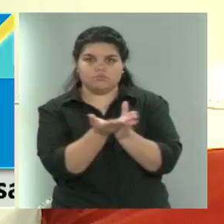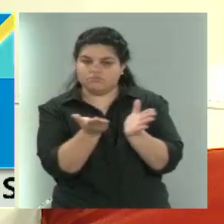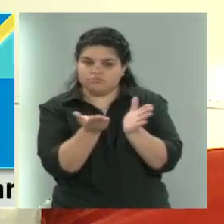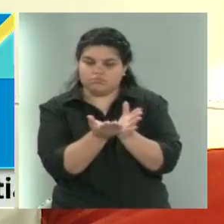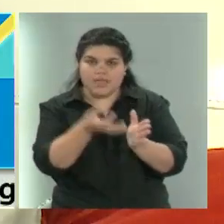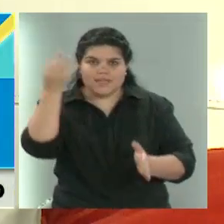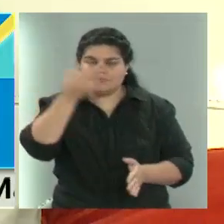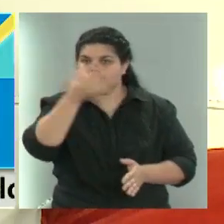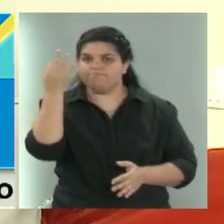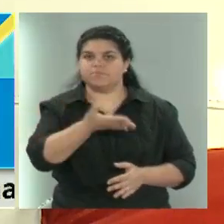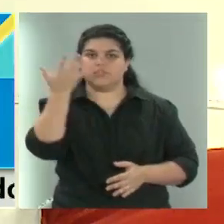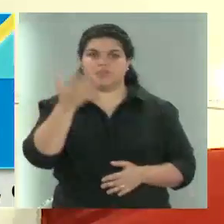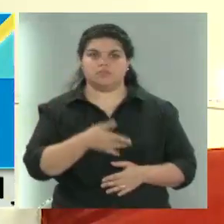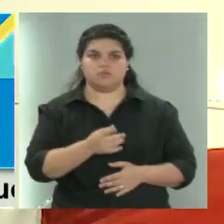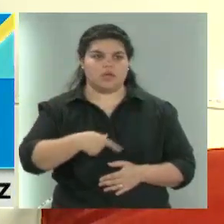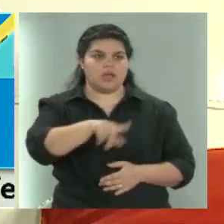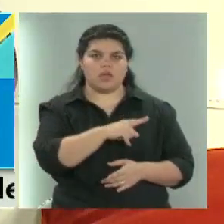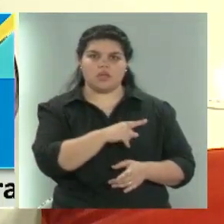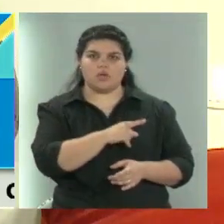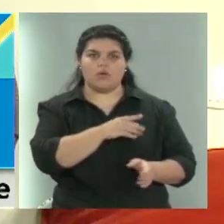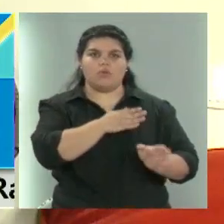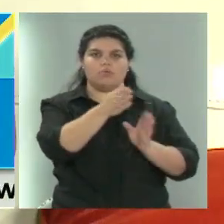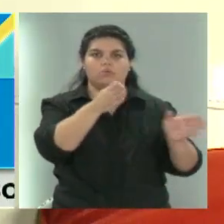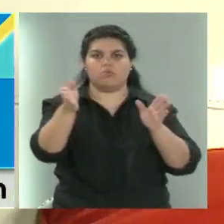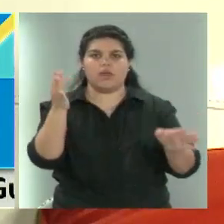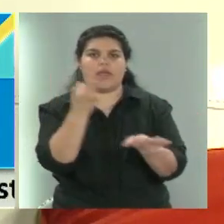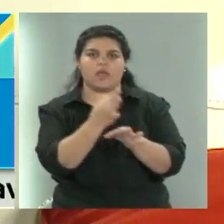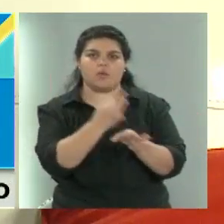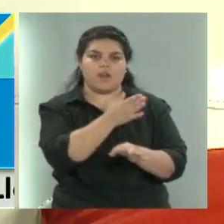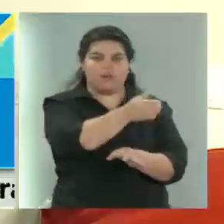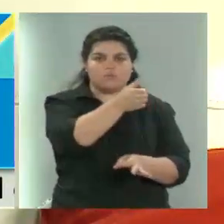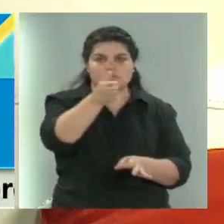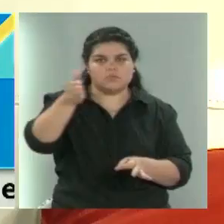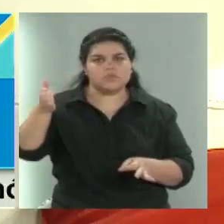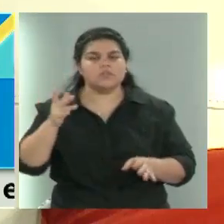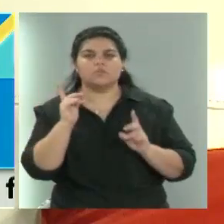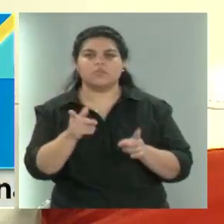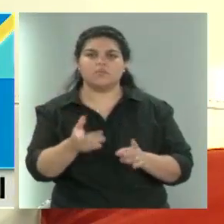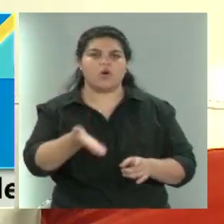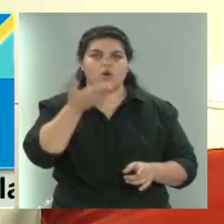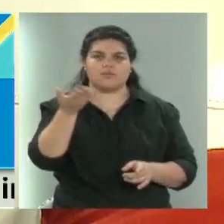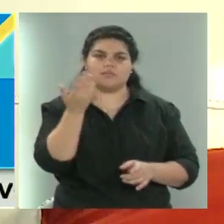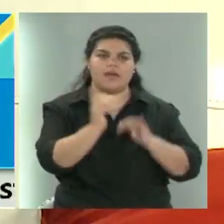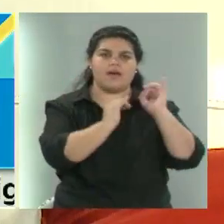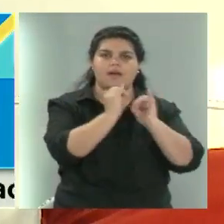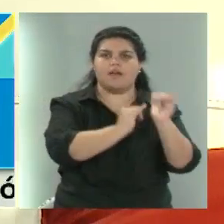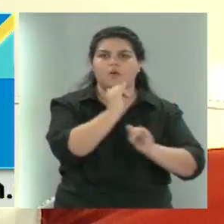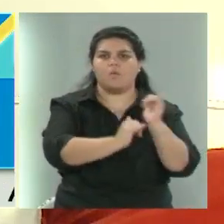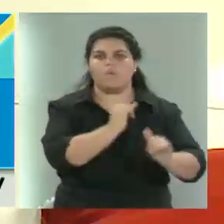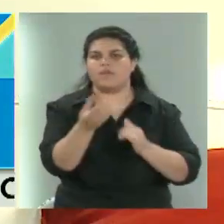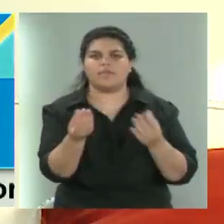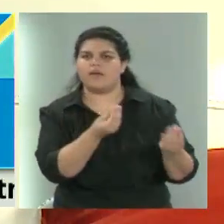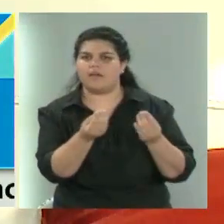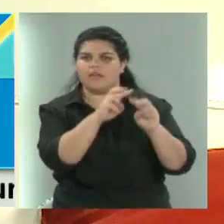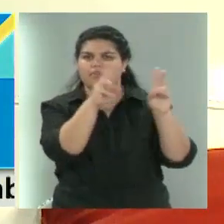tema del bullying y salieron a dar charlas a los distintos colegios de la zona, a los chicos de los colegios de la zona. ¿Qué pasó?